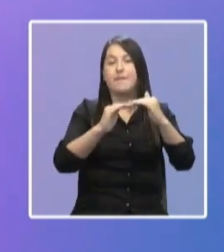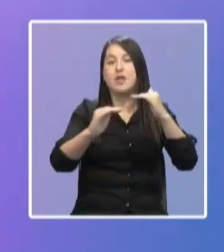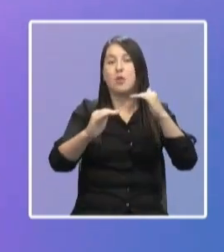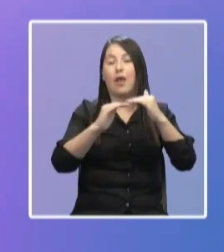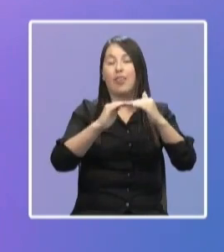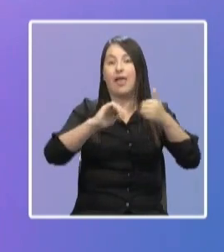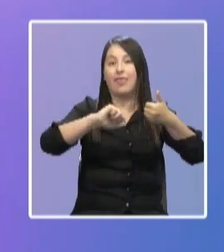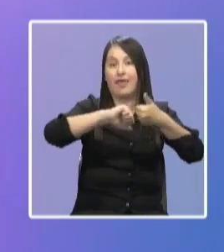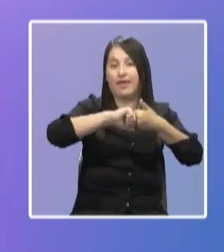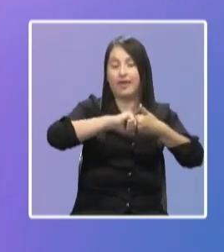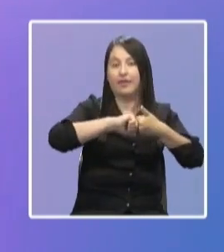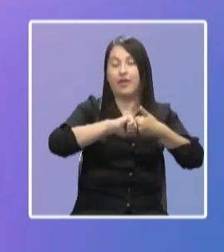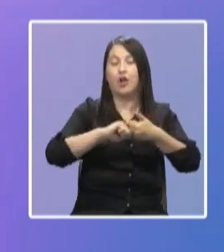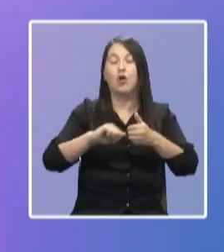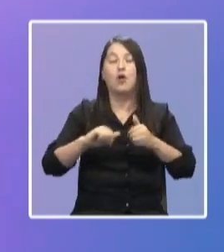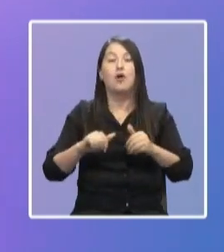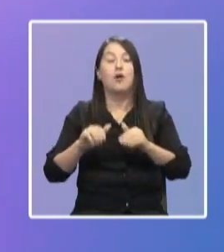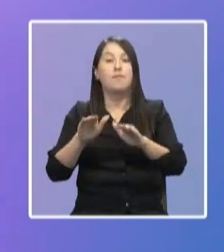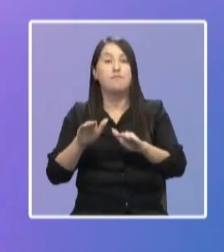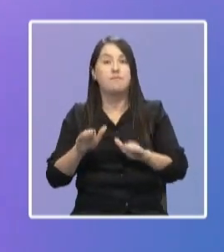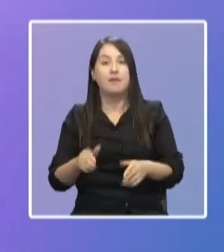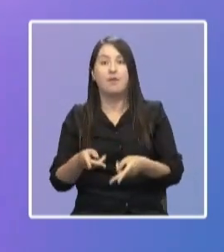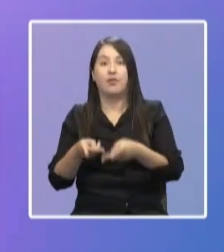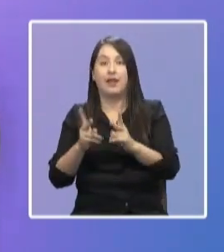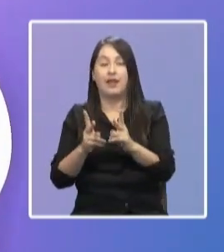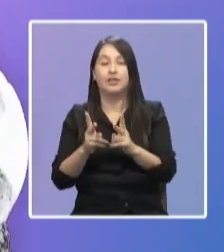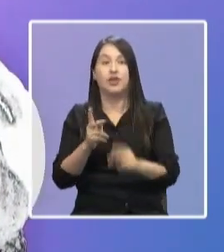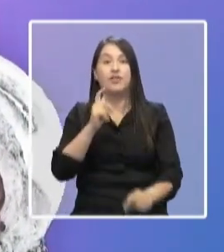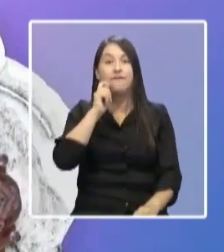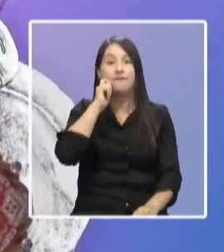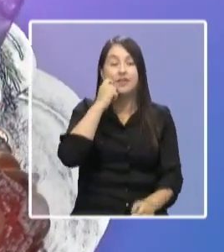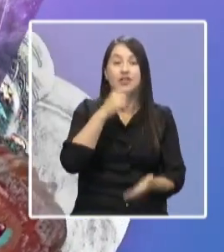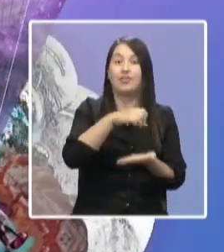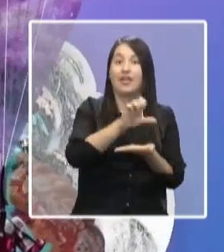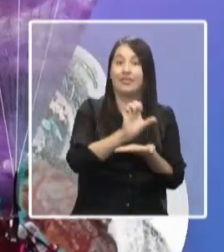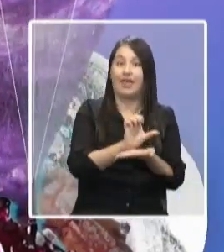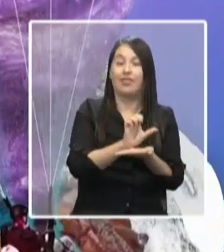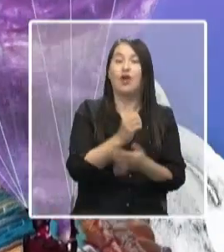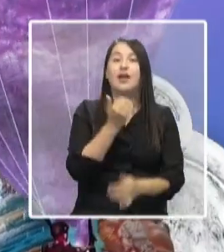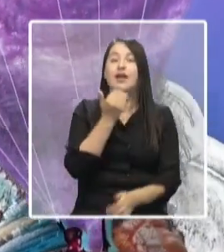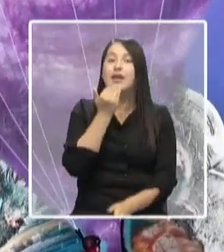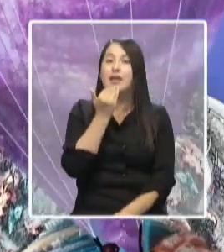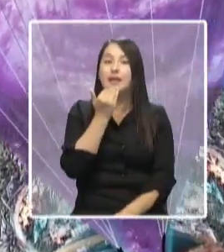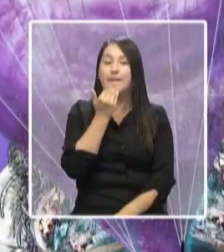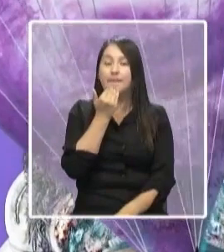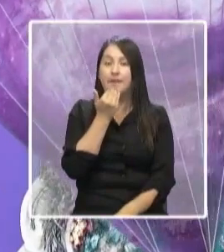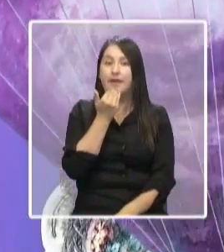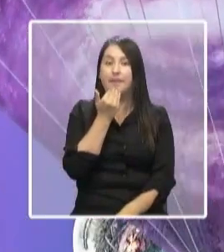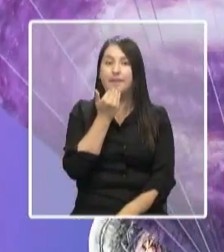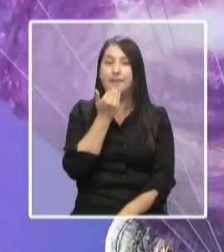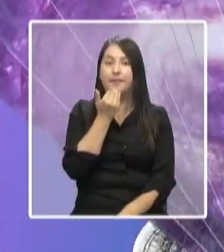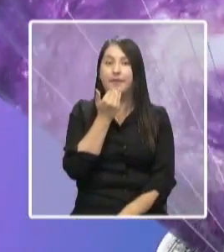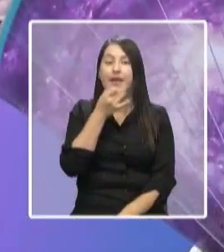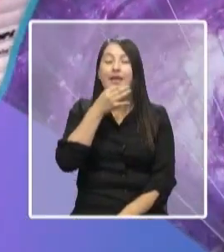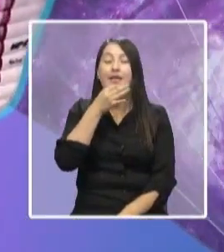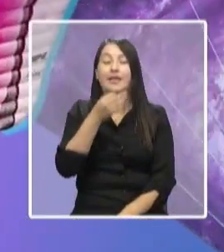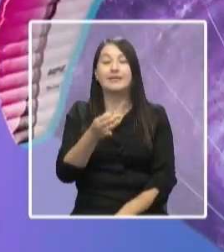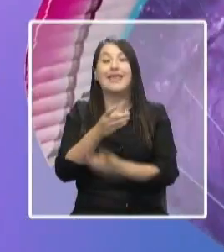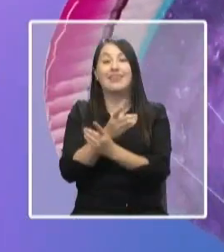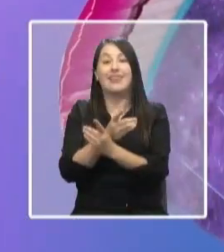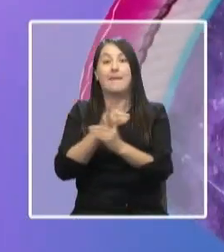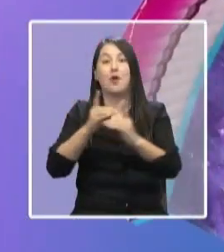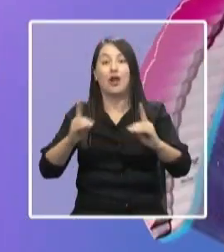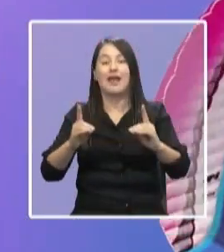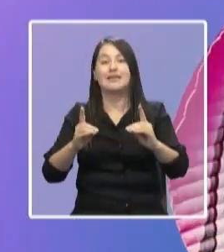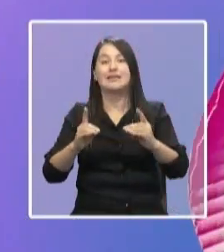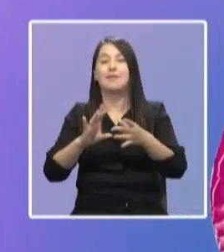de nuevos derechos, una definición del Estado y el planteamiento de una democracia